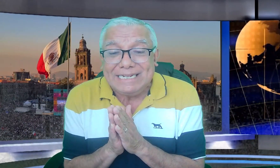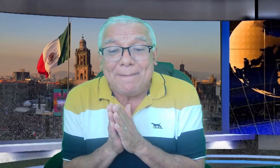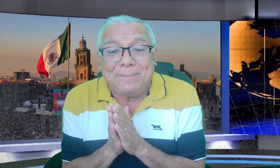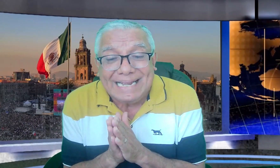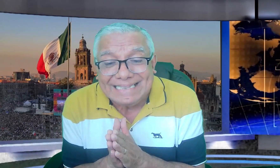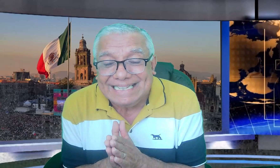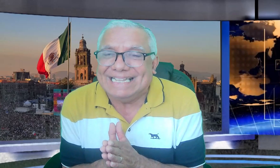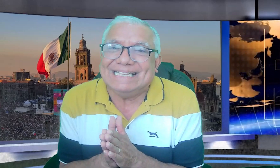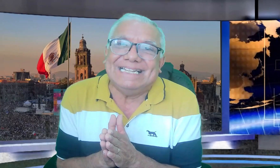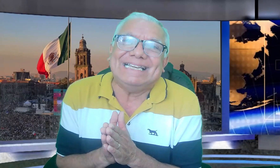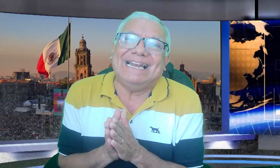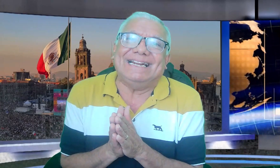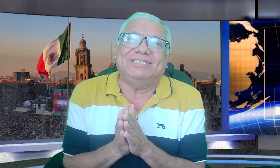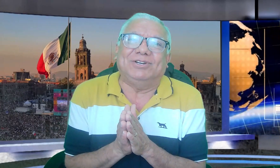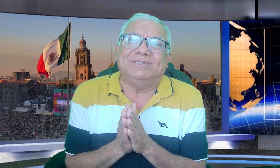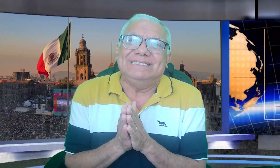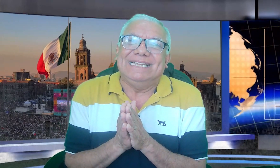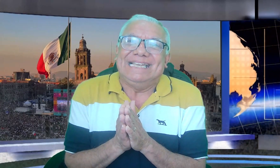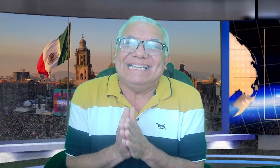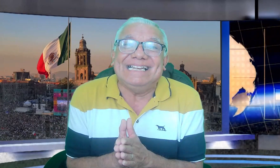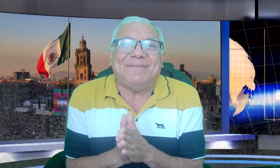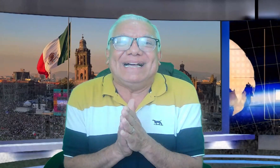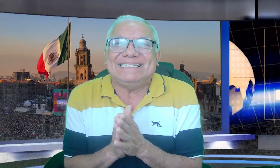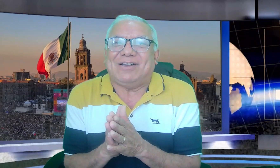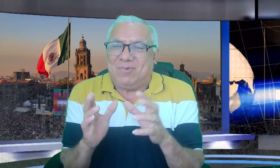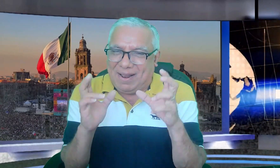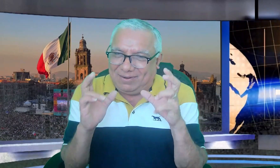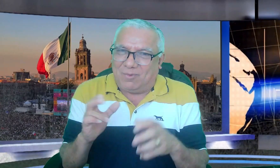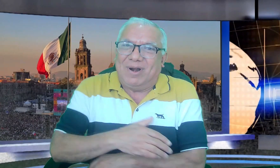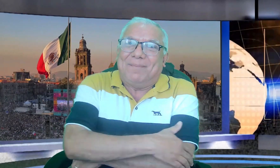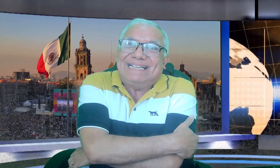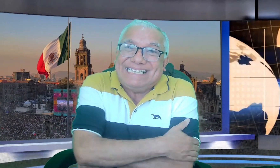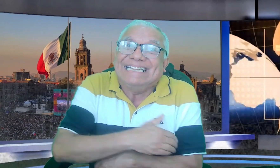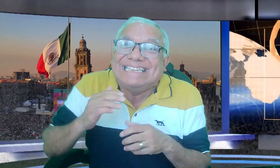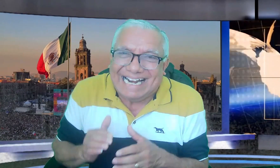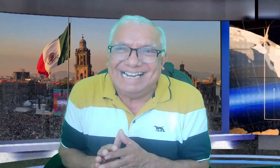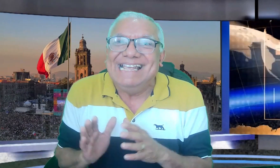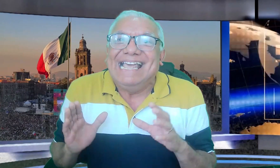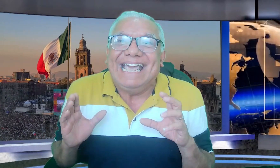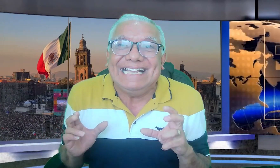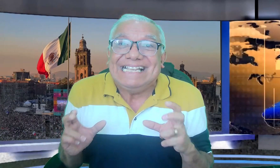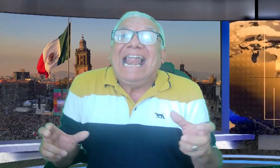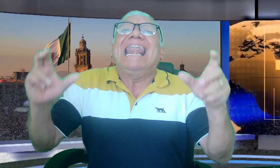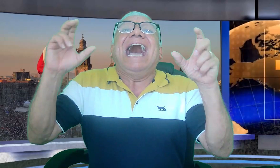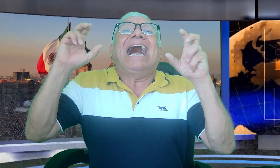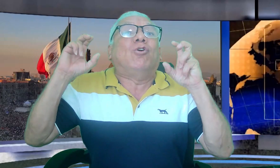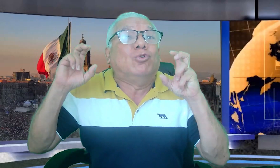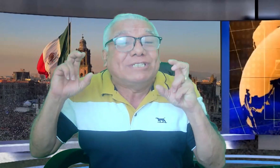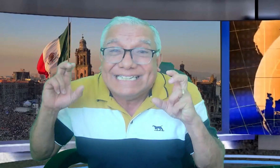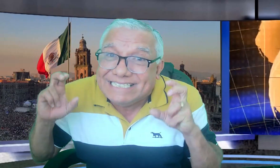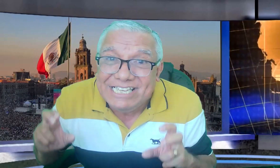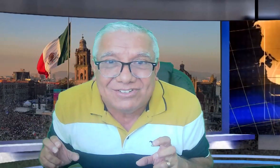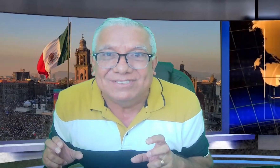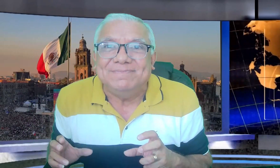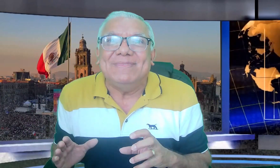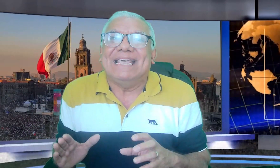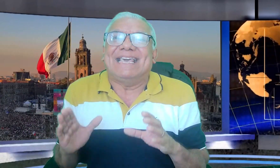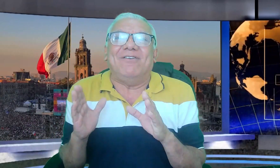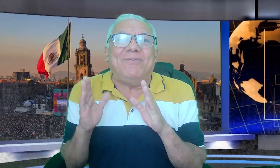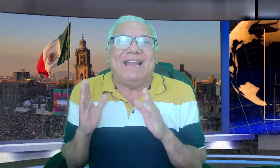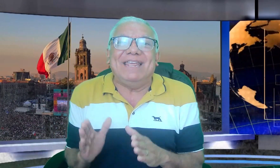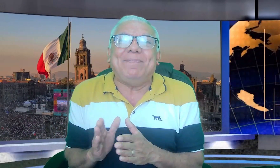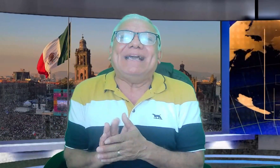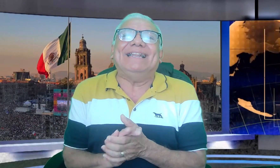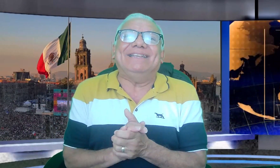la otra parte de esta declaración, y es la más, como la más central, es la acusación